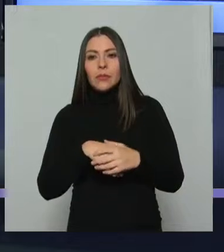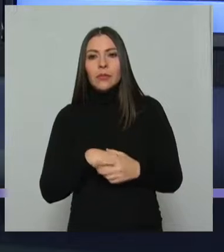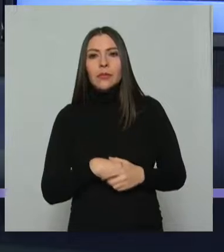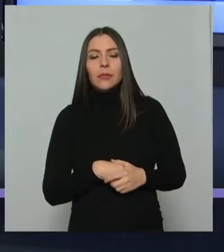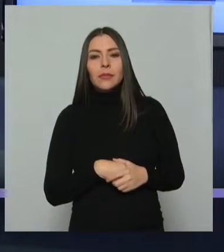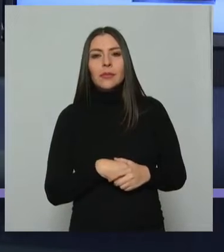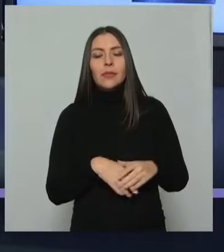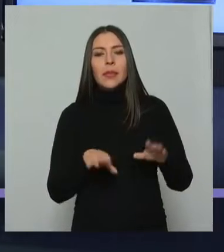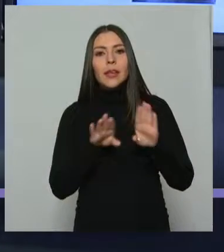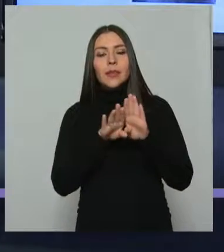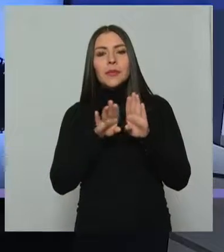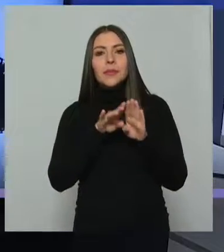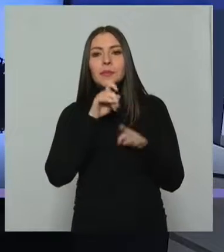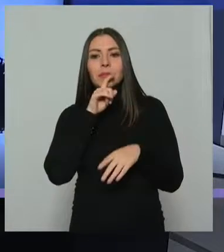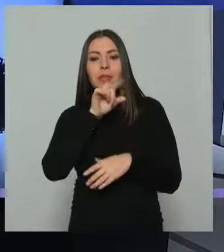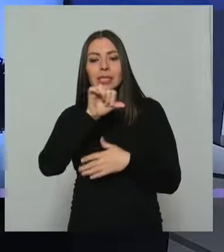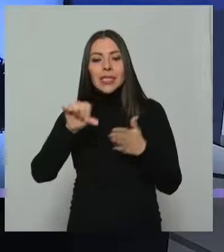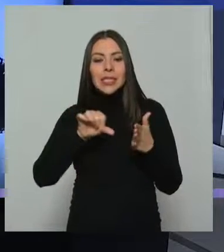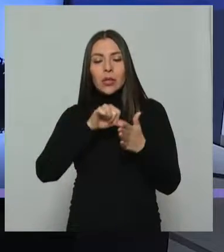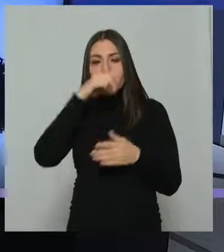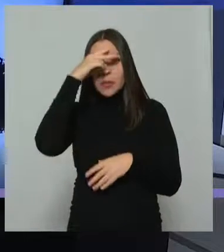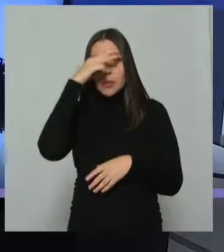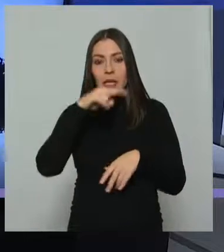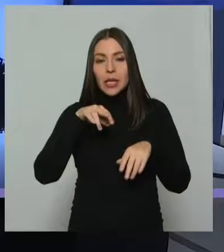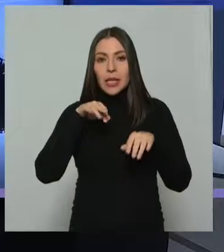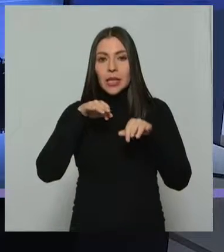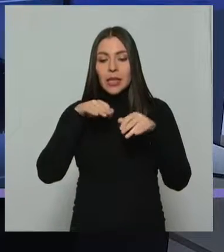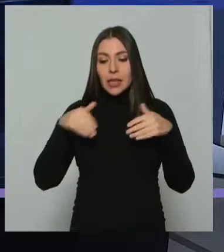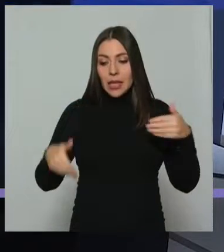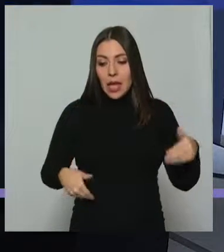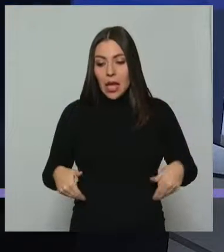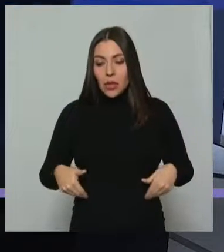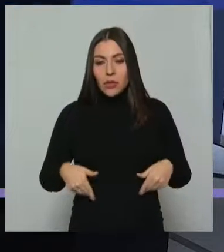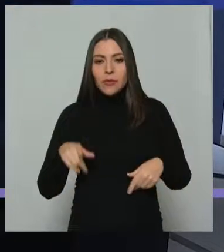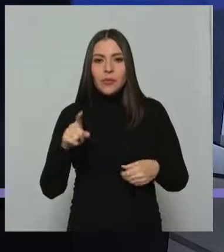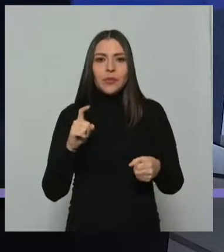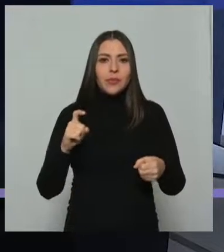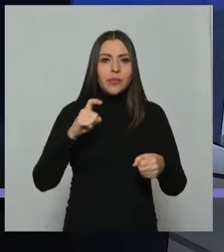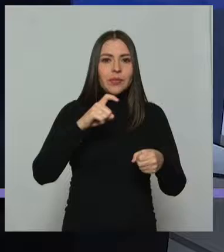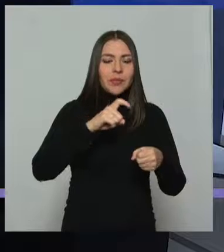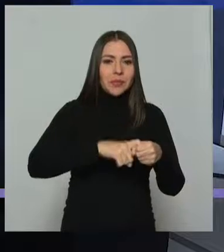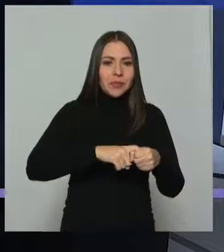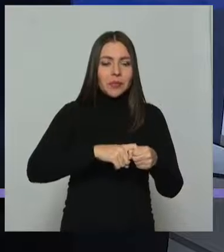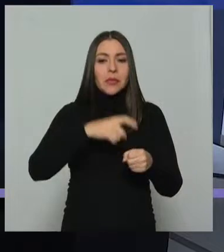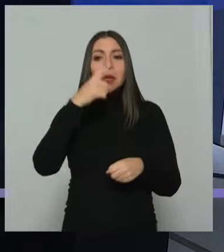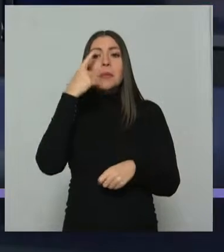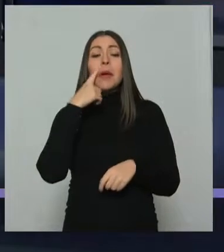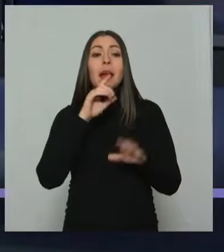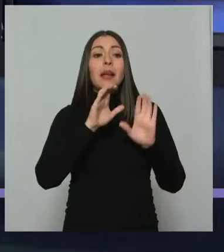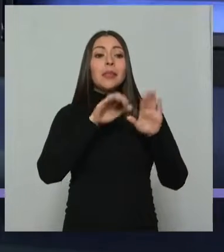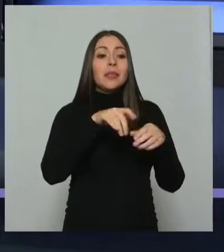miembro activo del Centro Mexicano de Teatro. Es decir, no es una inscripción para un curso, no es una inscripción que deje de tener